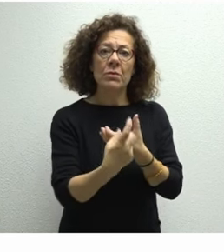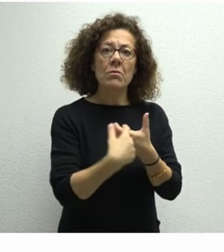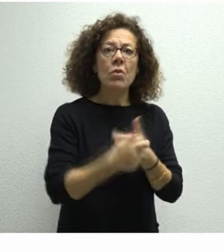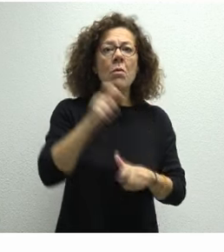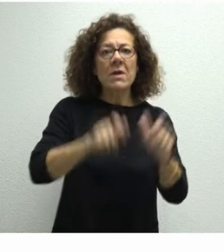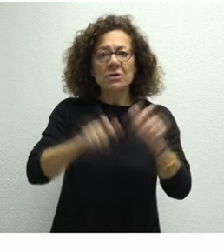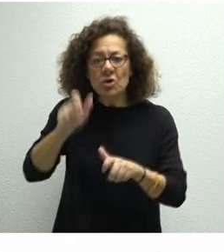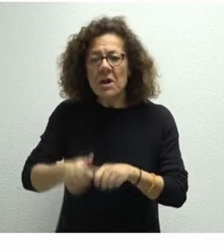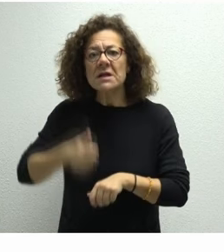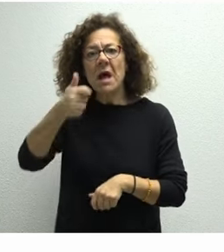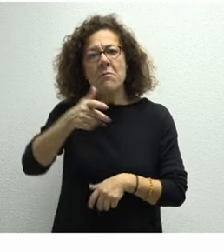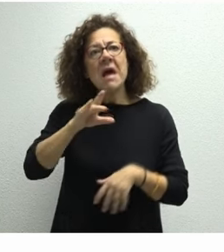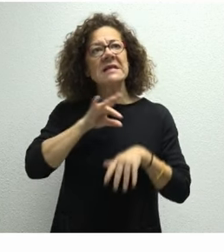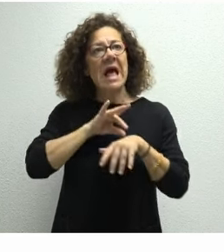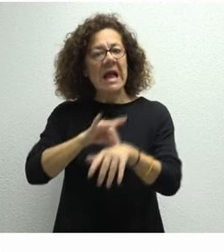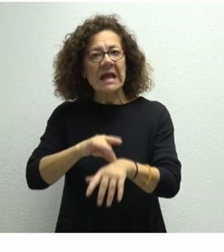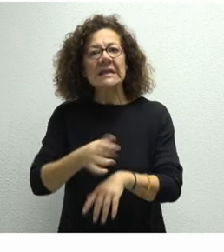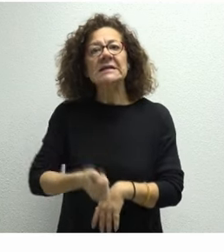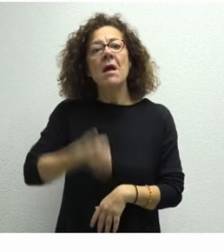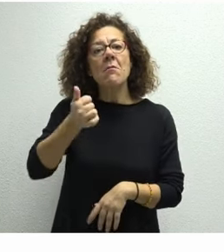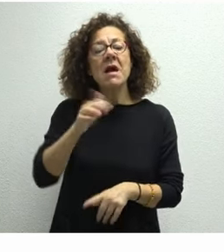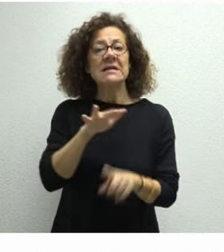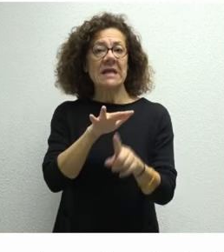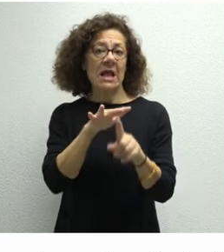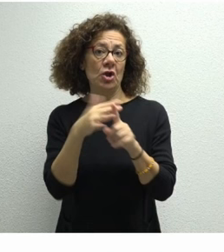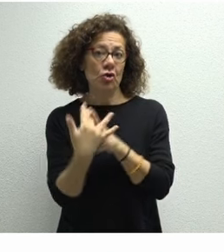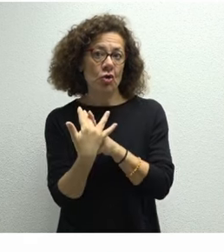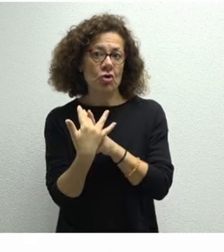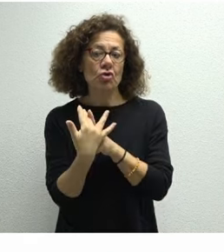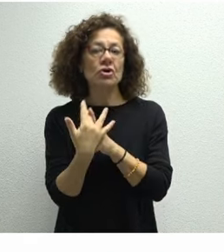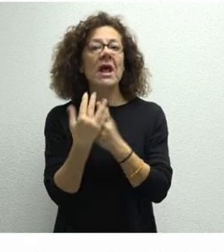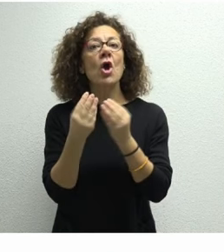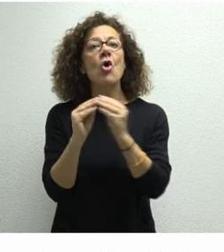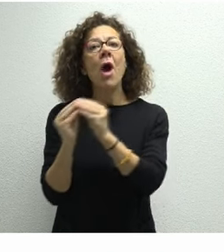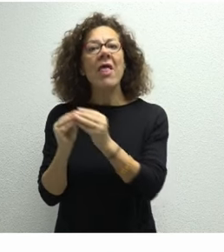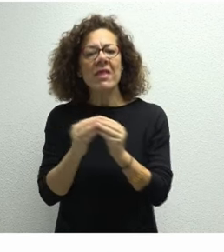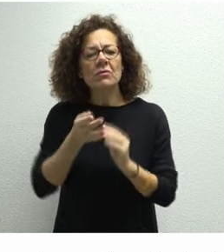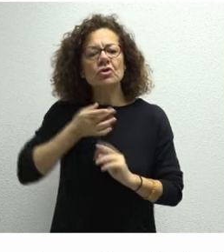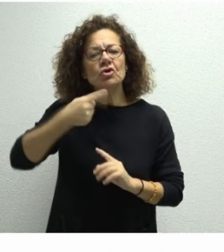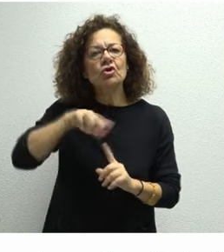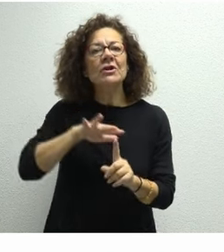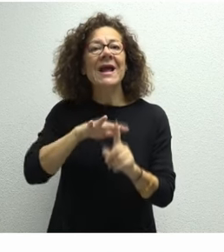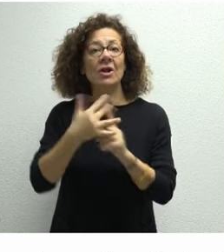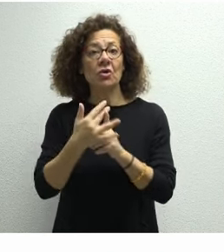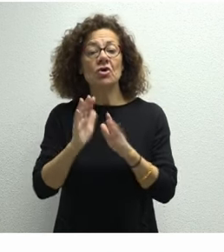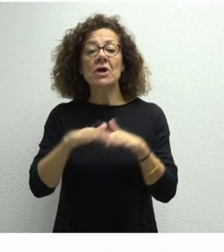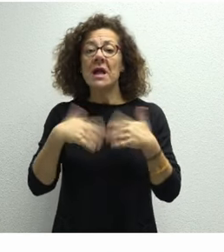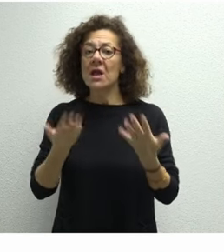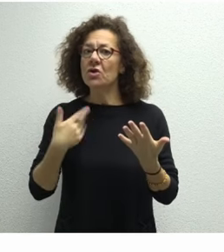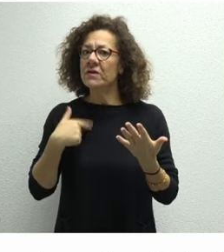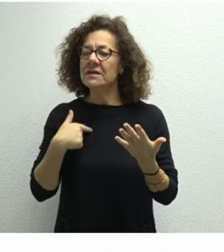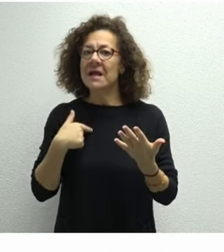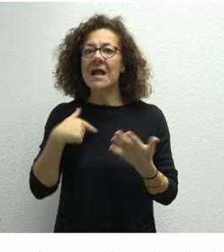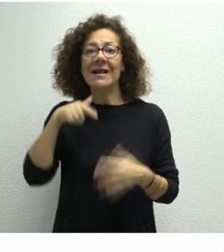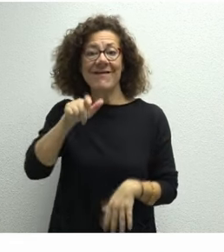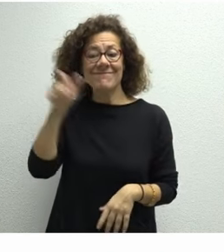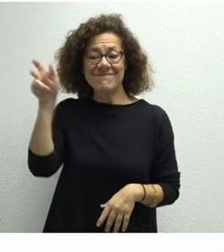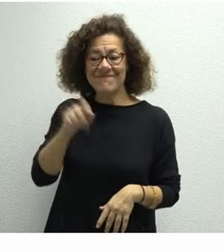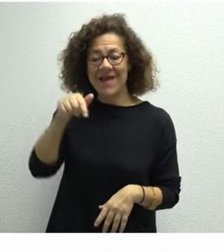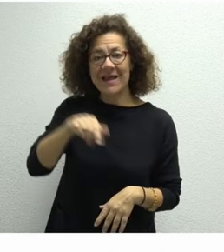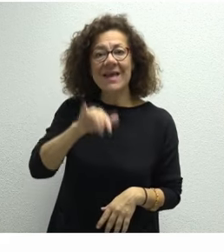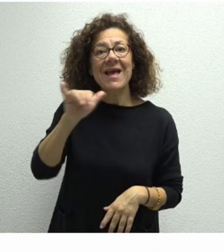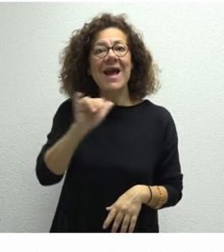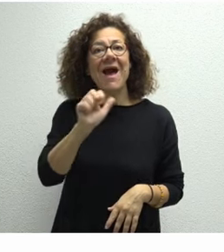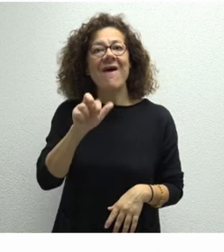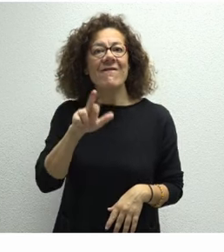más agentes a más entorno nos construimos entorno y por tanto la la presencia de Javier